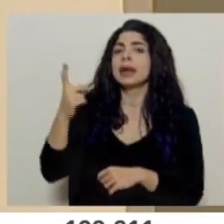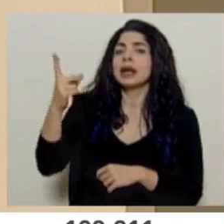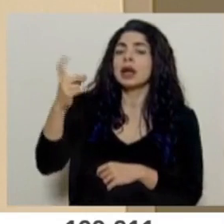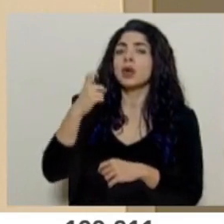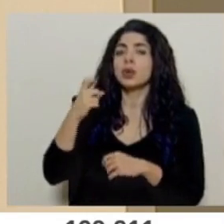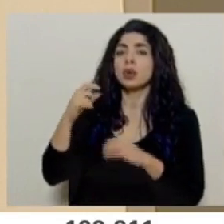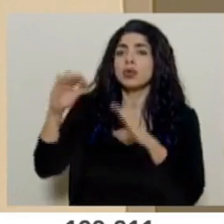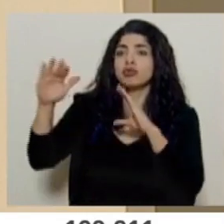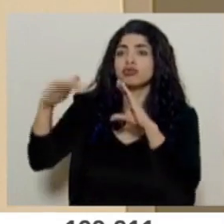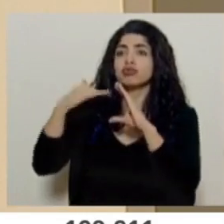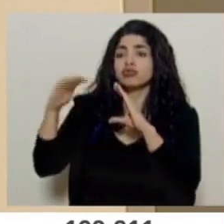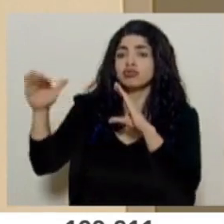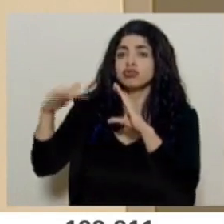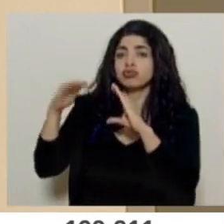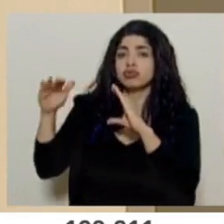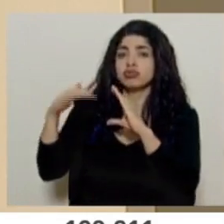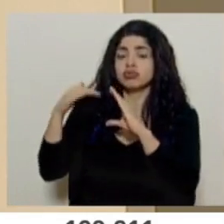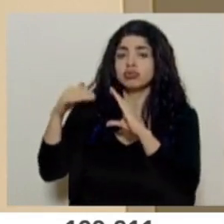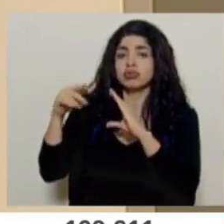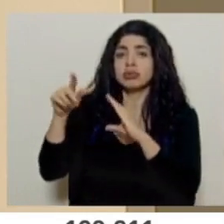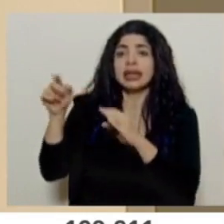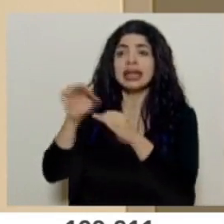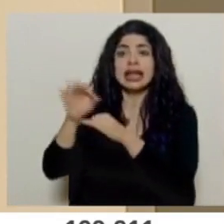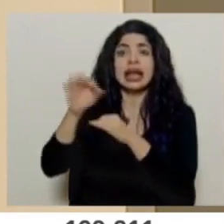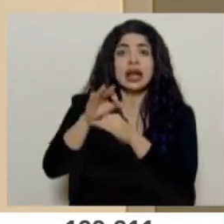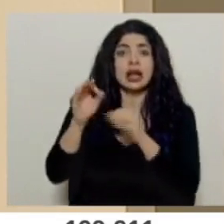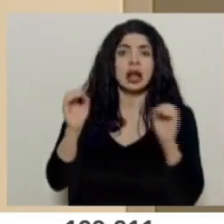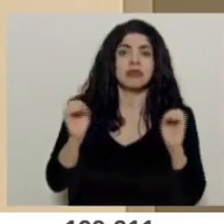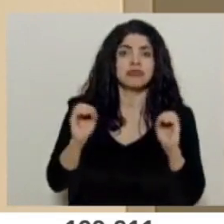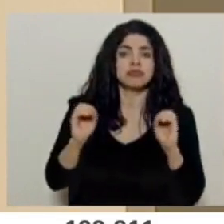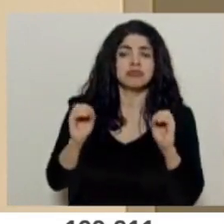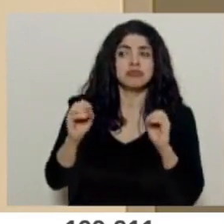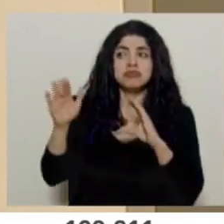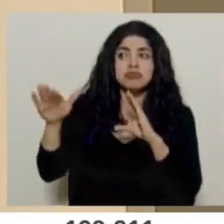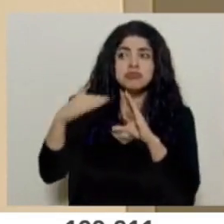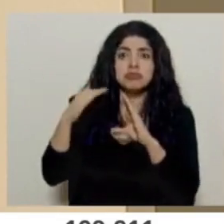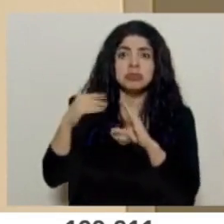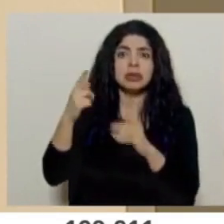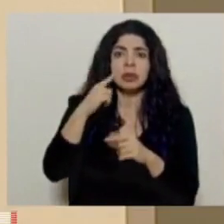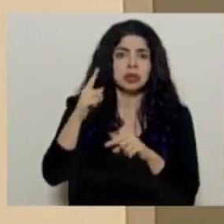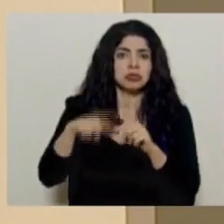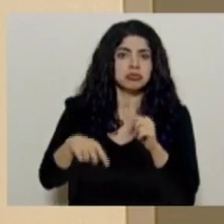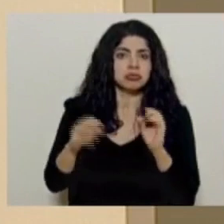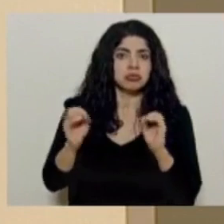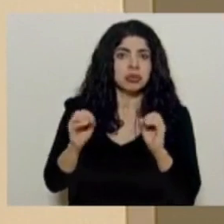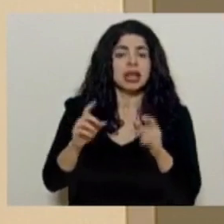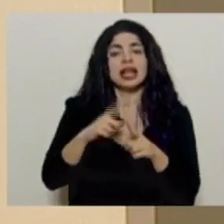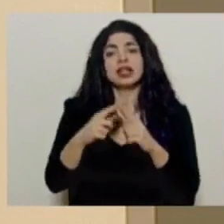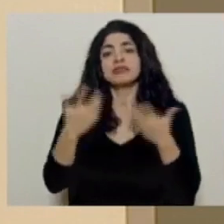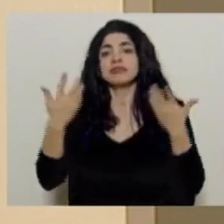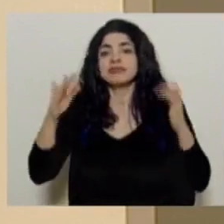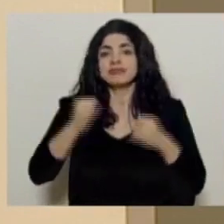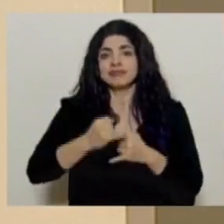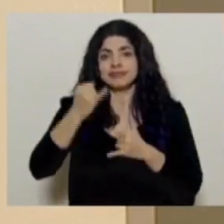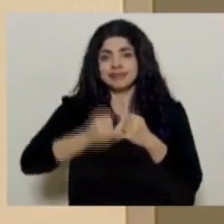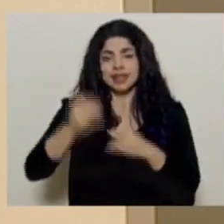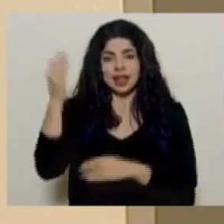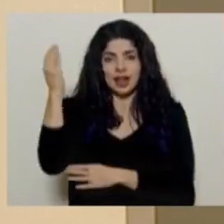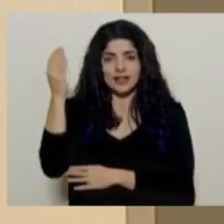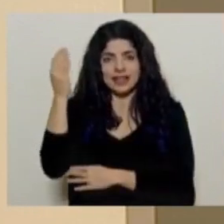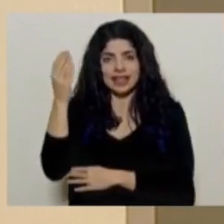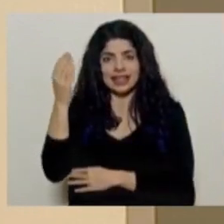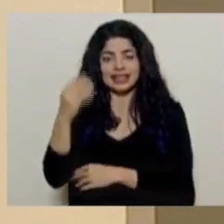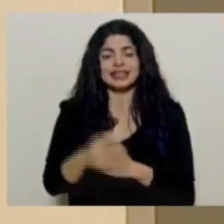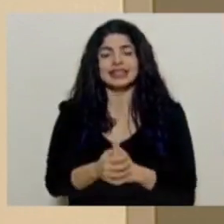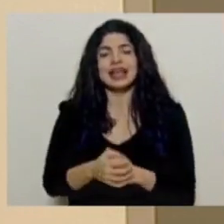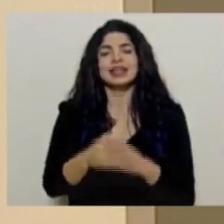vía remota por parte de los colegas regionales debido a que no manifestaron disponibilidad. Damos por concluida esta conferencia de